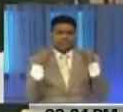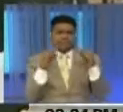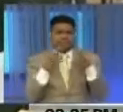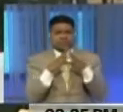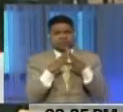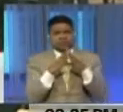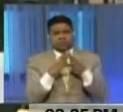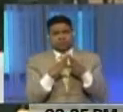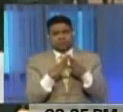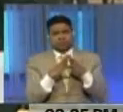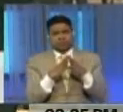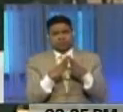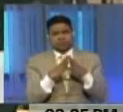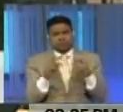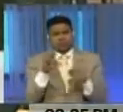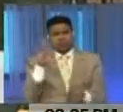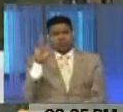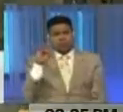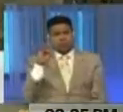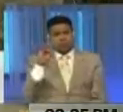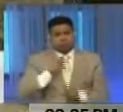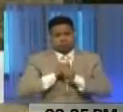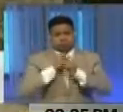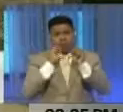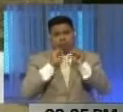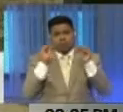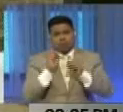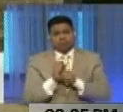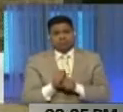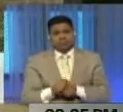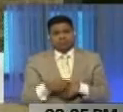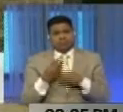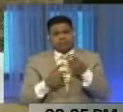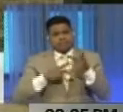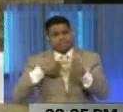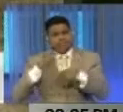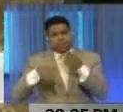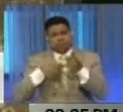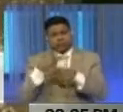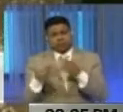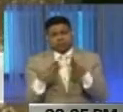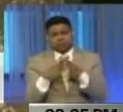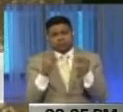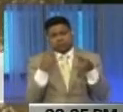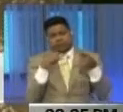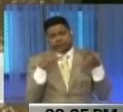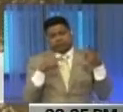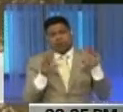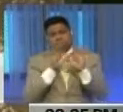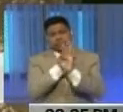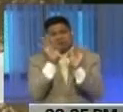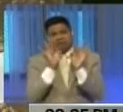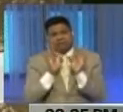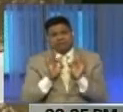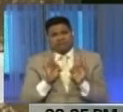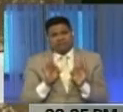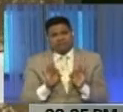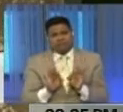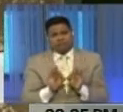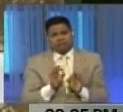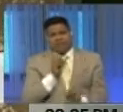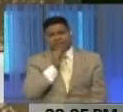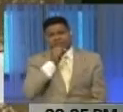aurífera. E inclusive llegando a producir a través de sus mecanismos y formas más